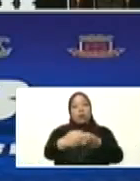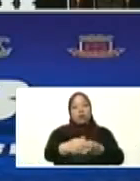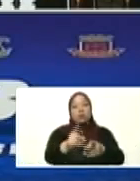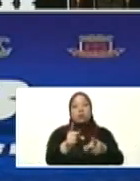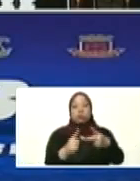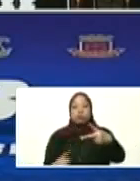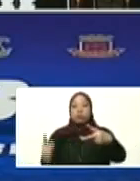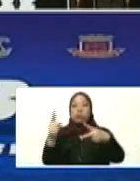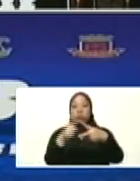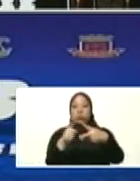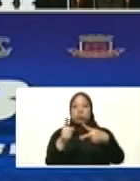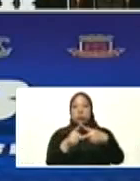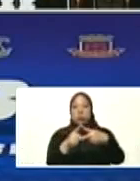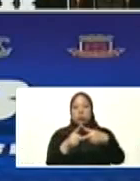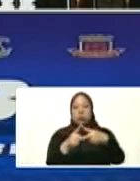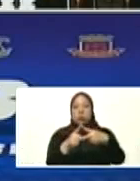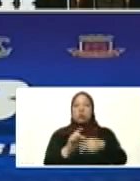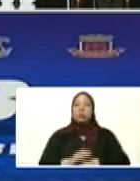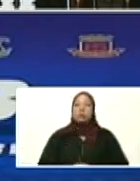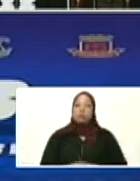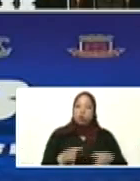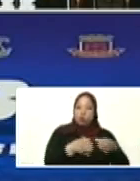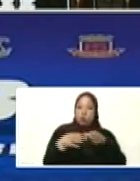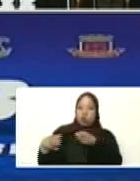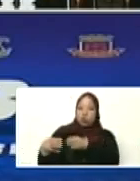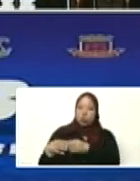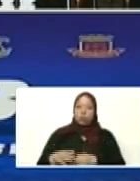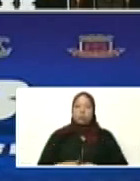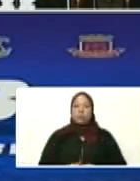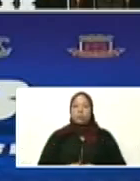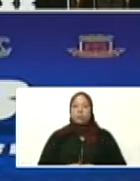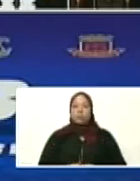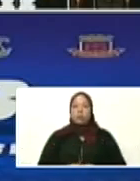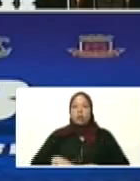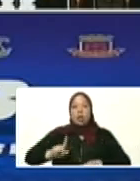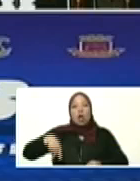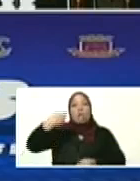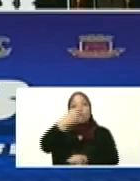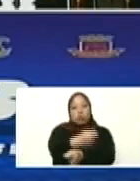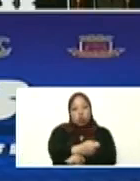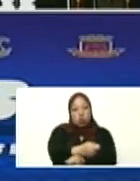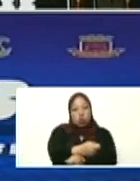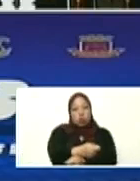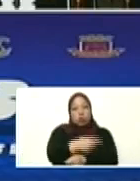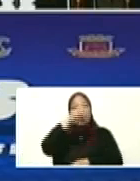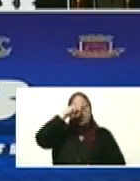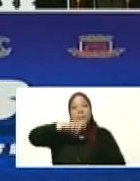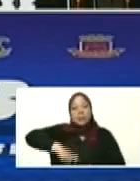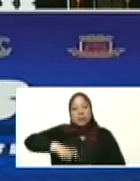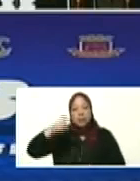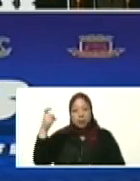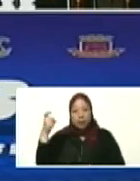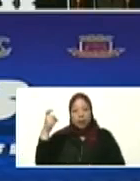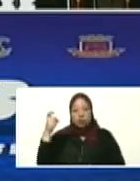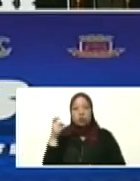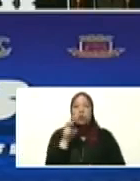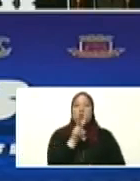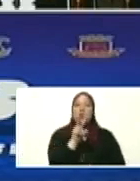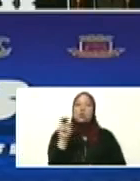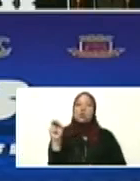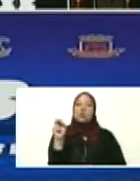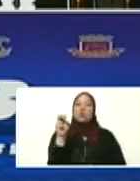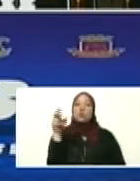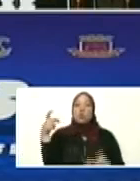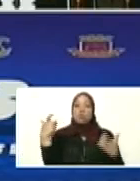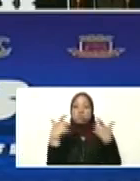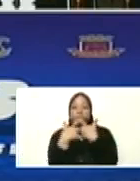de teniente y de teniente de corbeta, de las promociones bicentenario de las